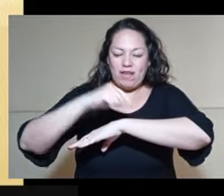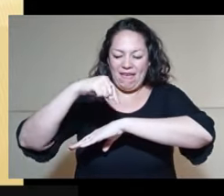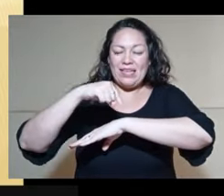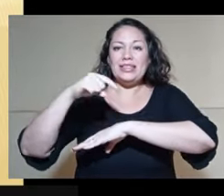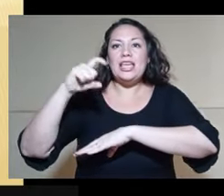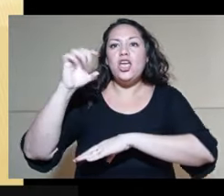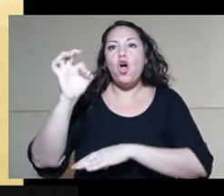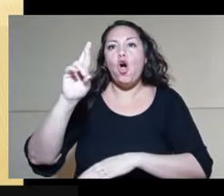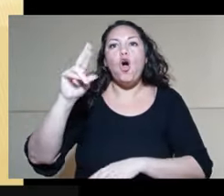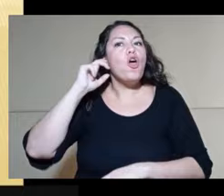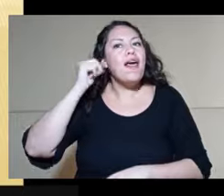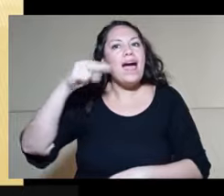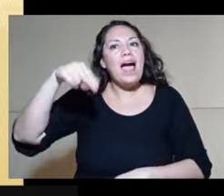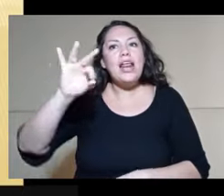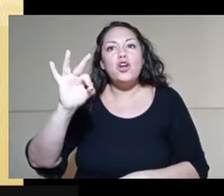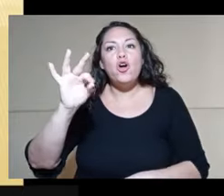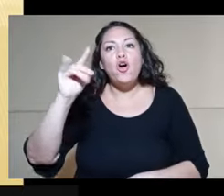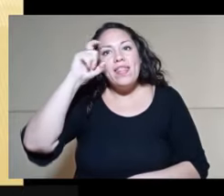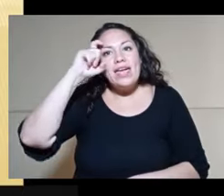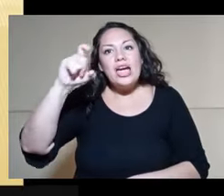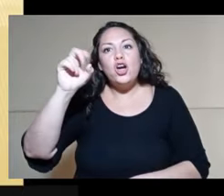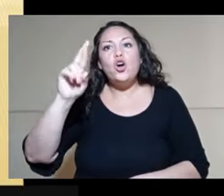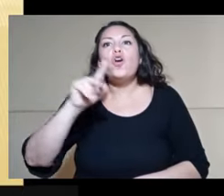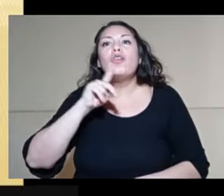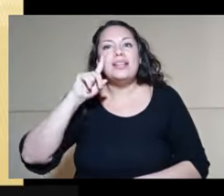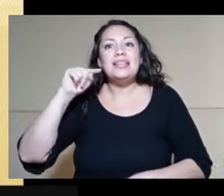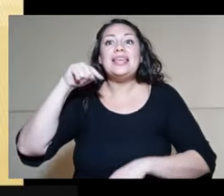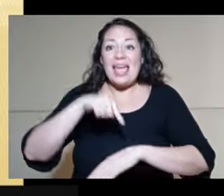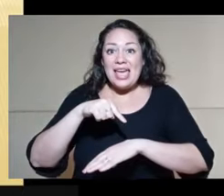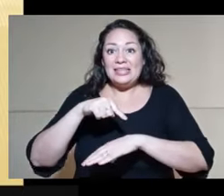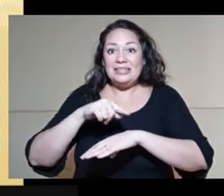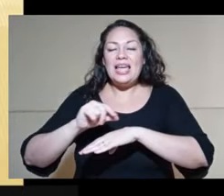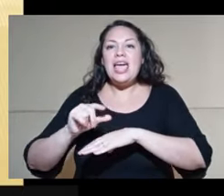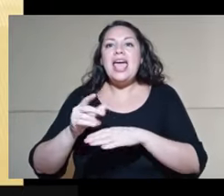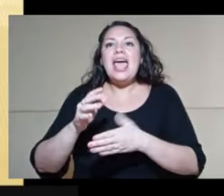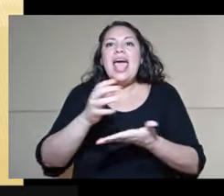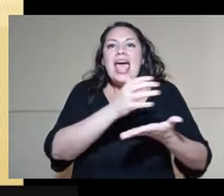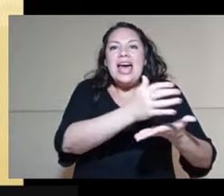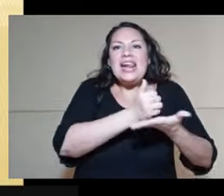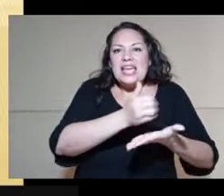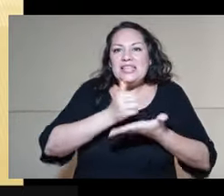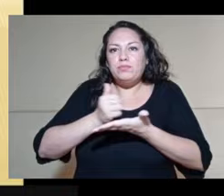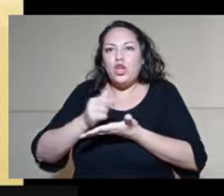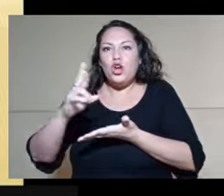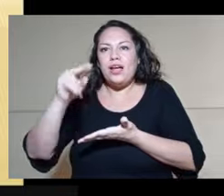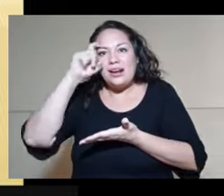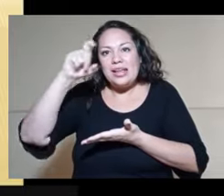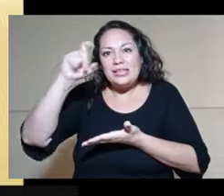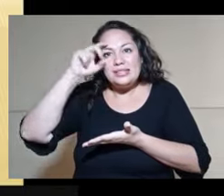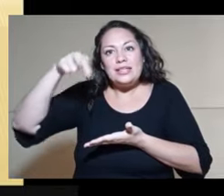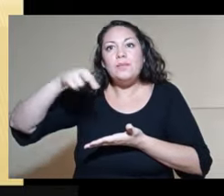¿no es cierto? Que es el órgano de Corti. El órgano de Corti es el receptor de la onda mecánica